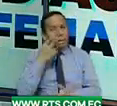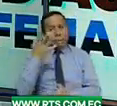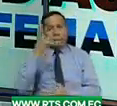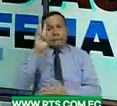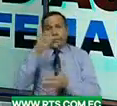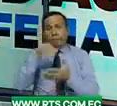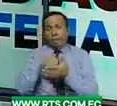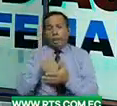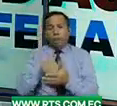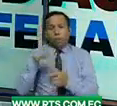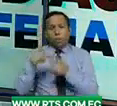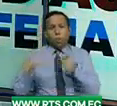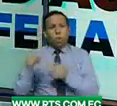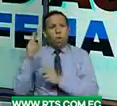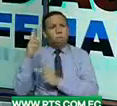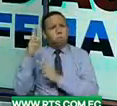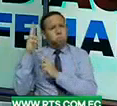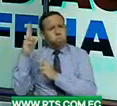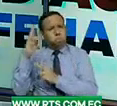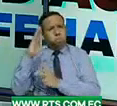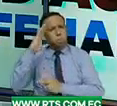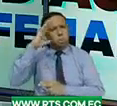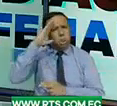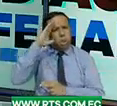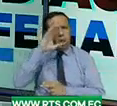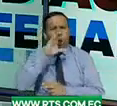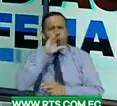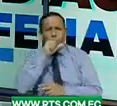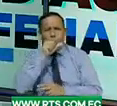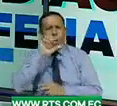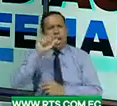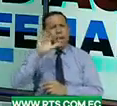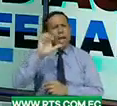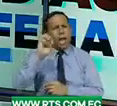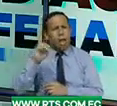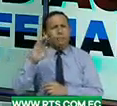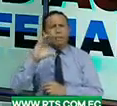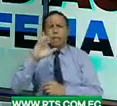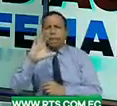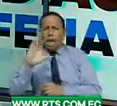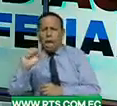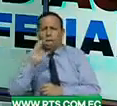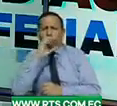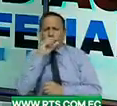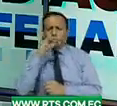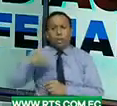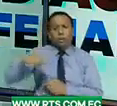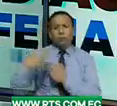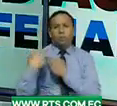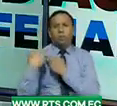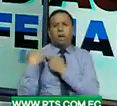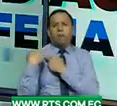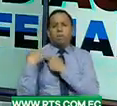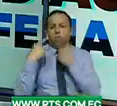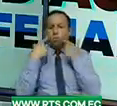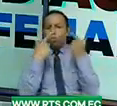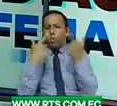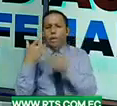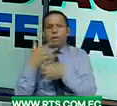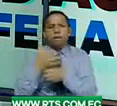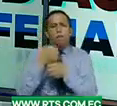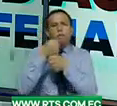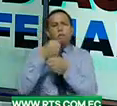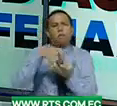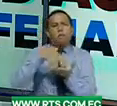policías, militares, agentes de la ATM y la CTE estarán a cargo de la seguridad en la provincia de Guayas durante el feriado